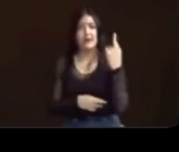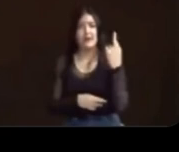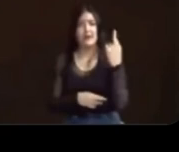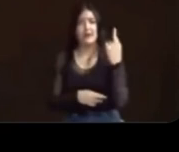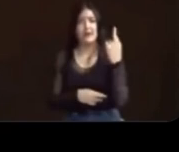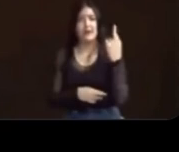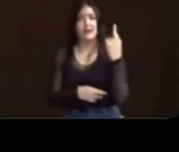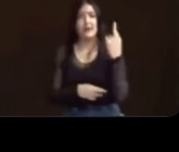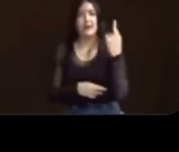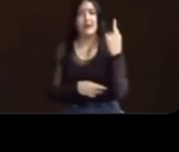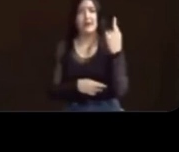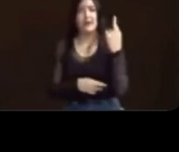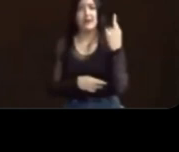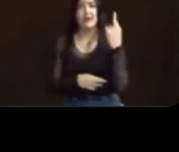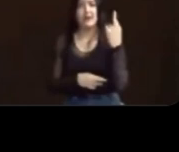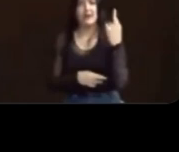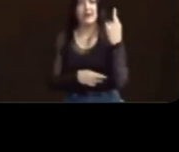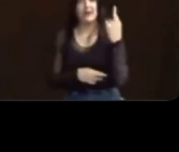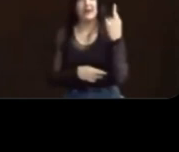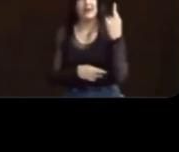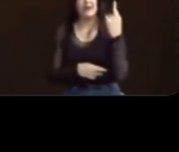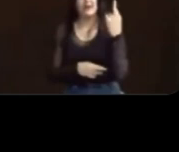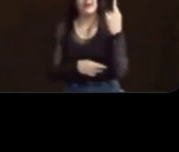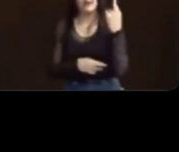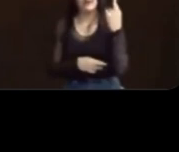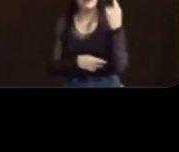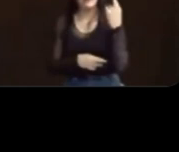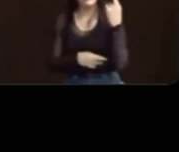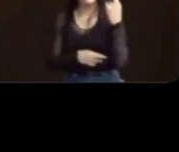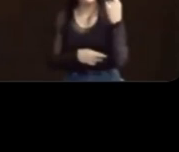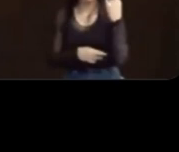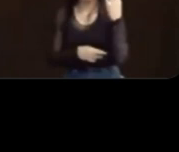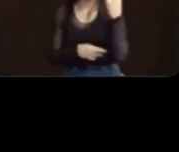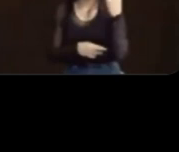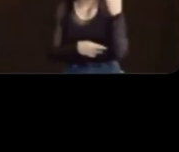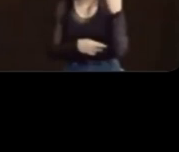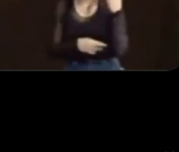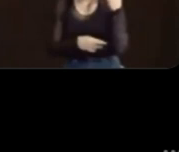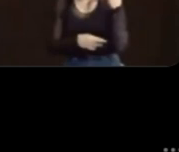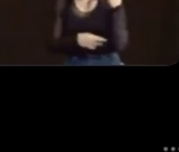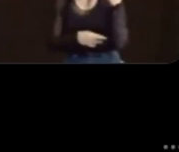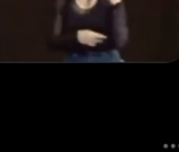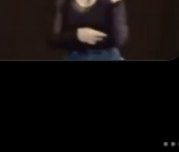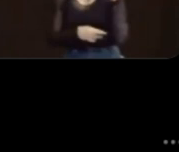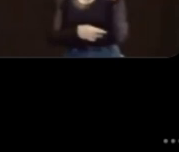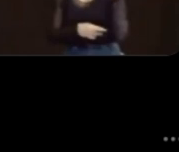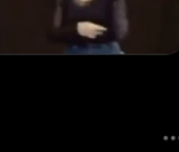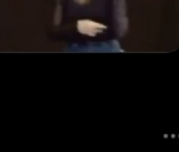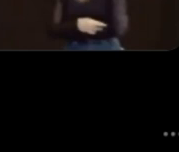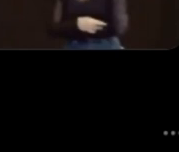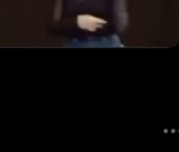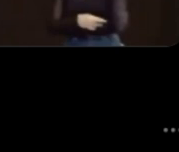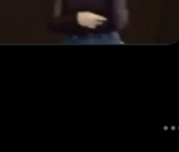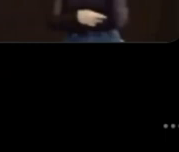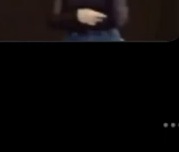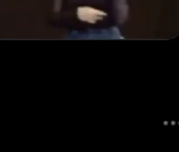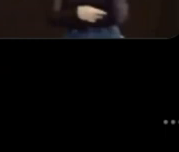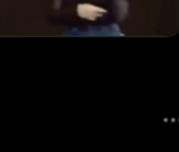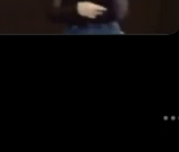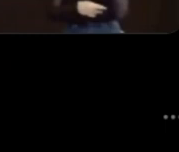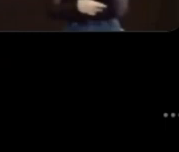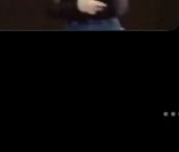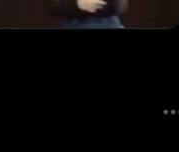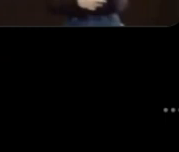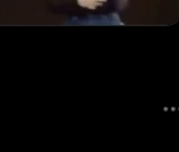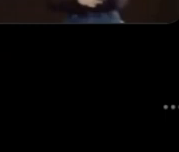quieren volver victimarios. No, señores, la responsabilidad ética es de los terroristas por poner, no solamente por iniciar una guerra de exterminio